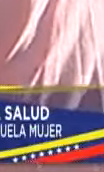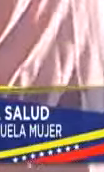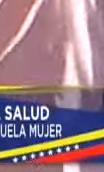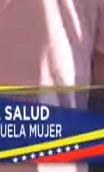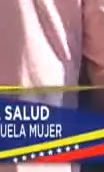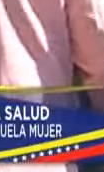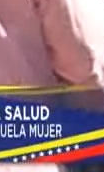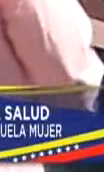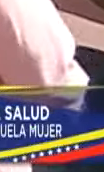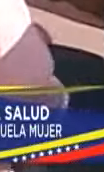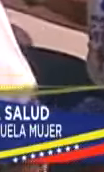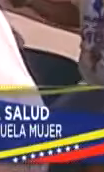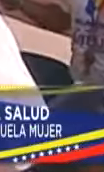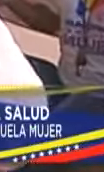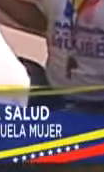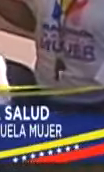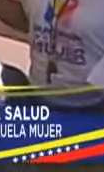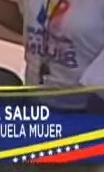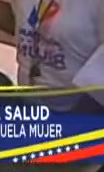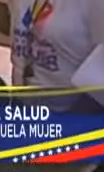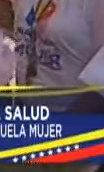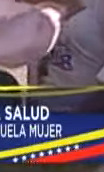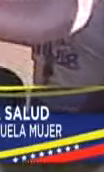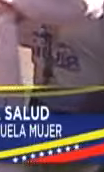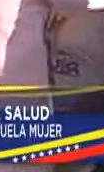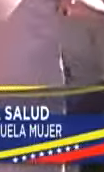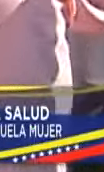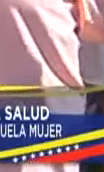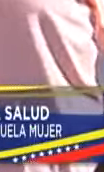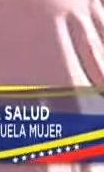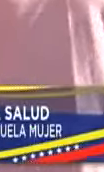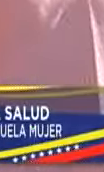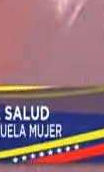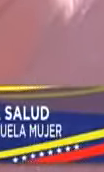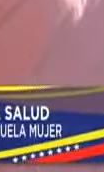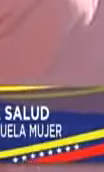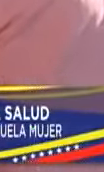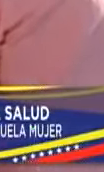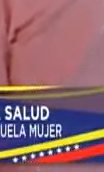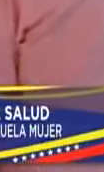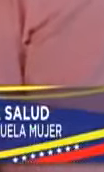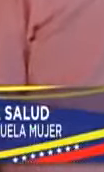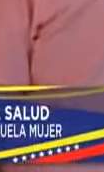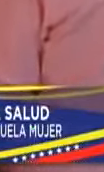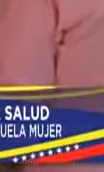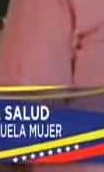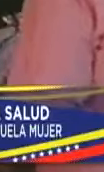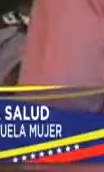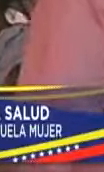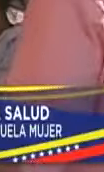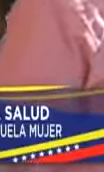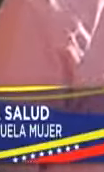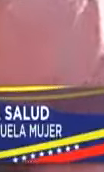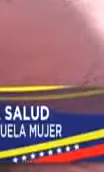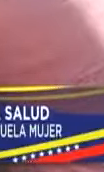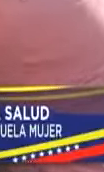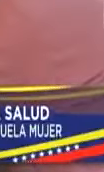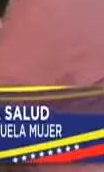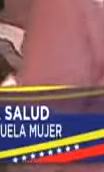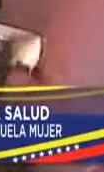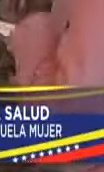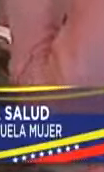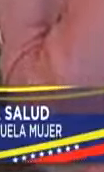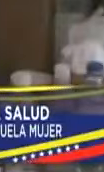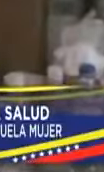pediatría, programa ampliado de inmunización, consulta general, consulta de medicina interna, salud sexual